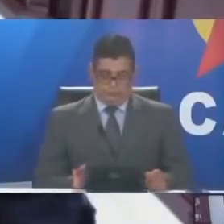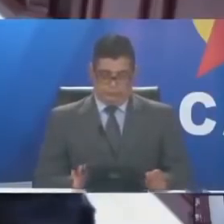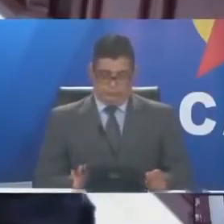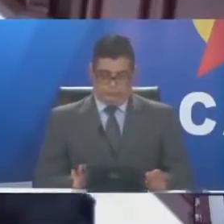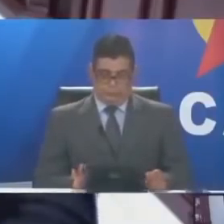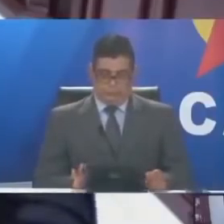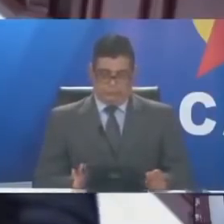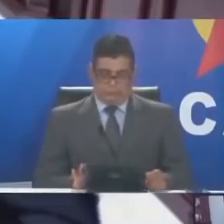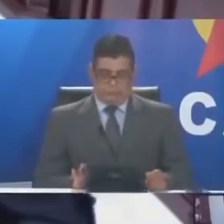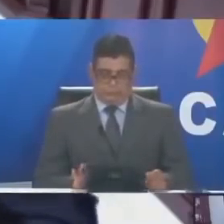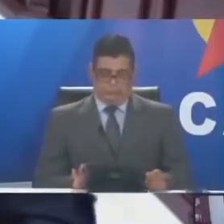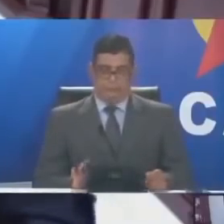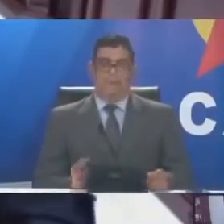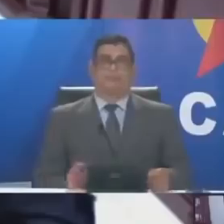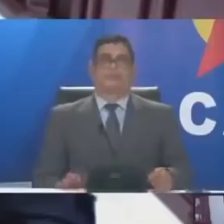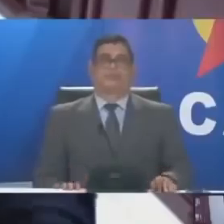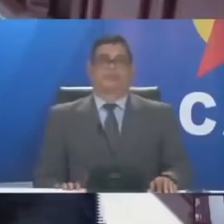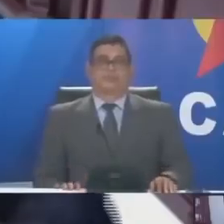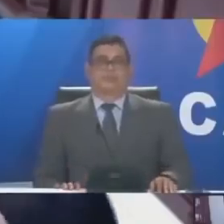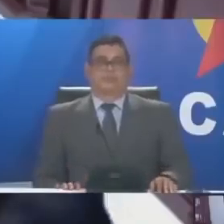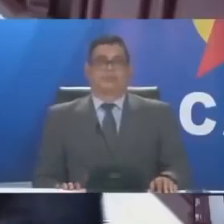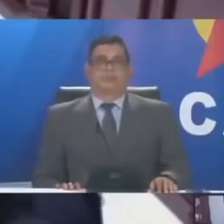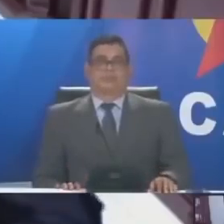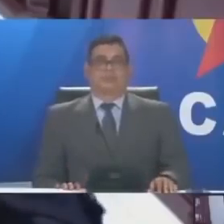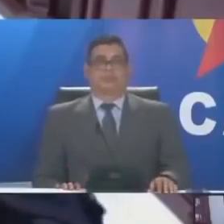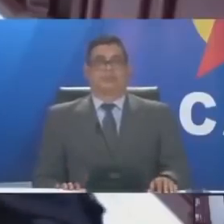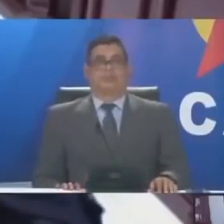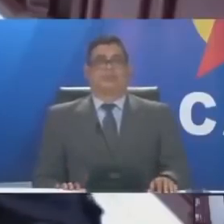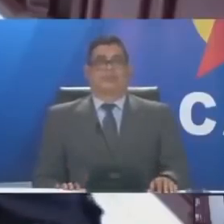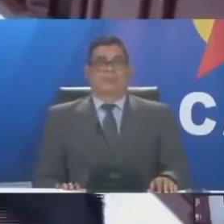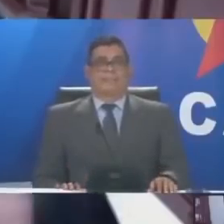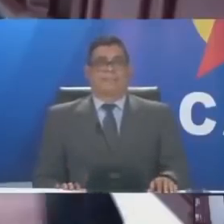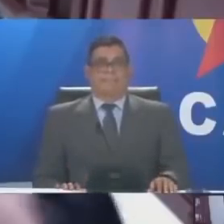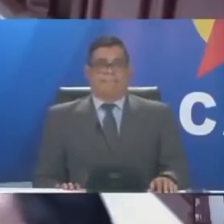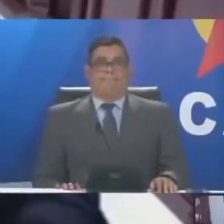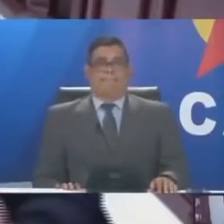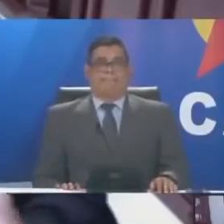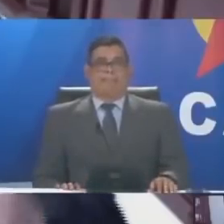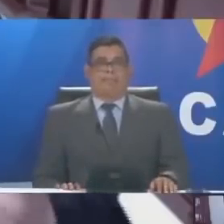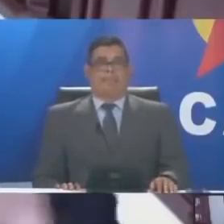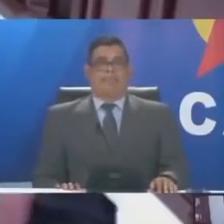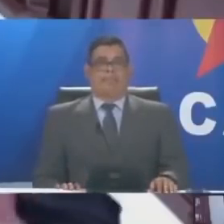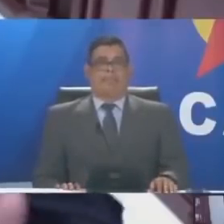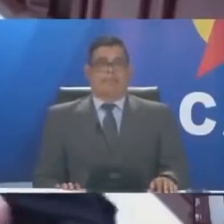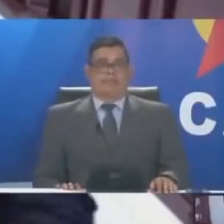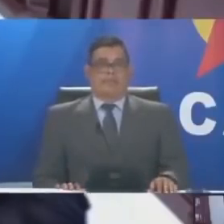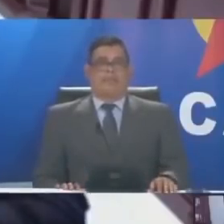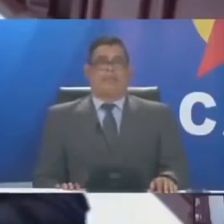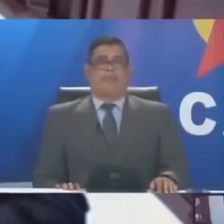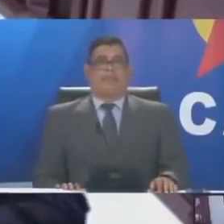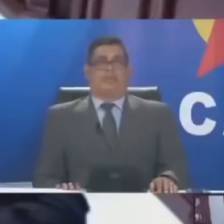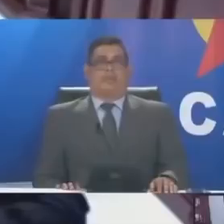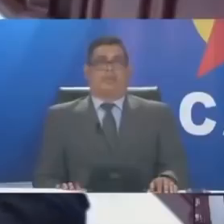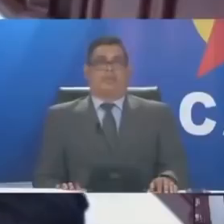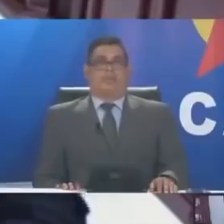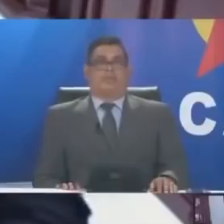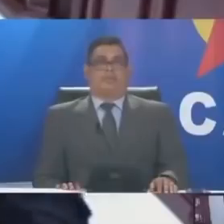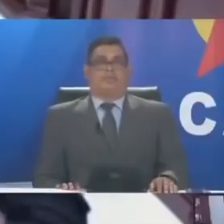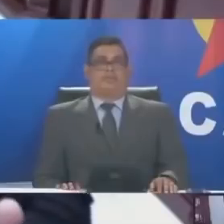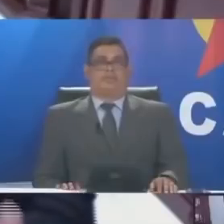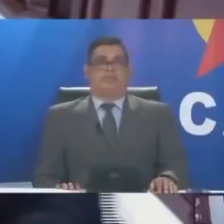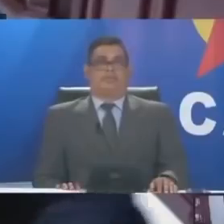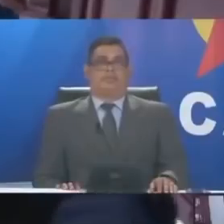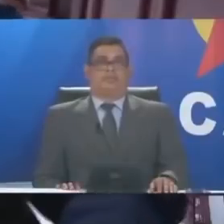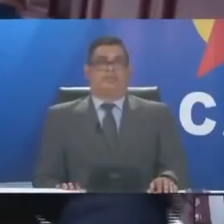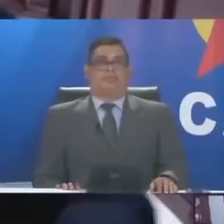pero no perdieron el brillo no perdieron la esperanza y no perdieron el deseo de tener una mejor vida entonces